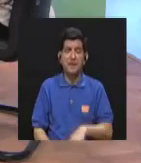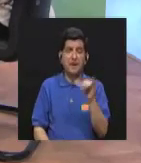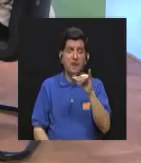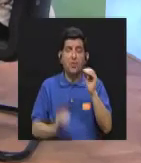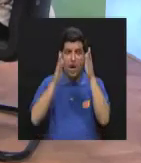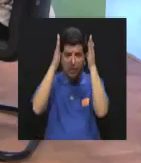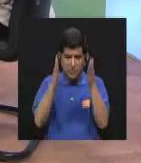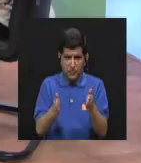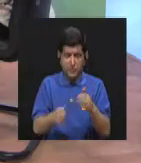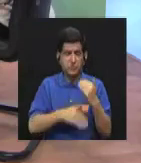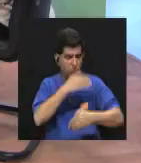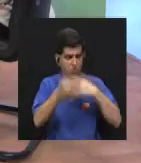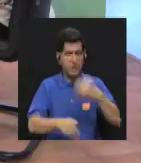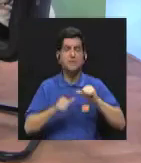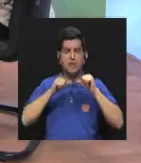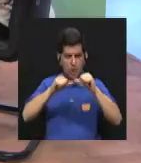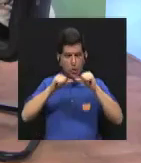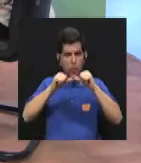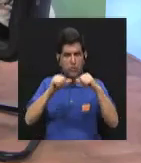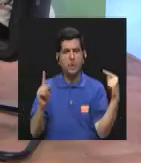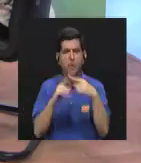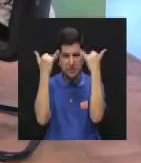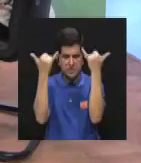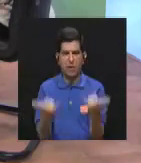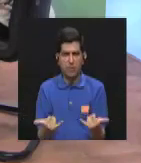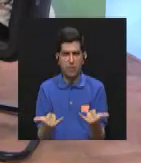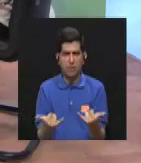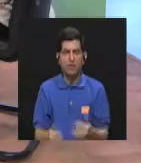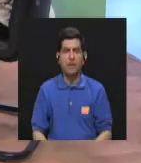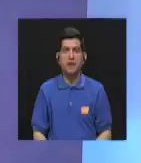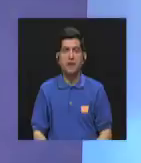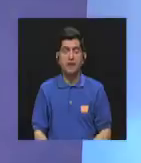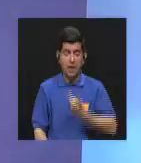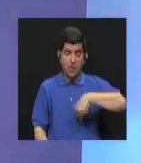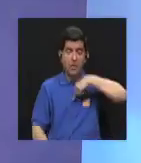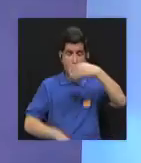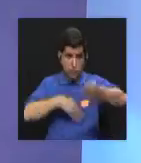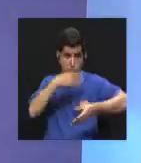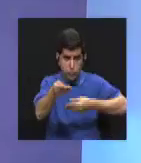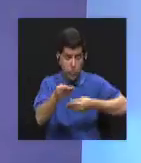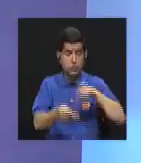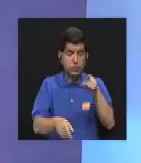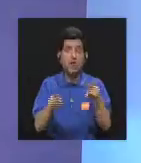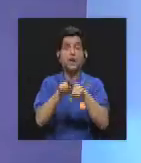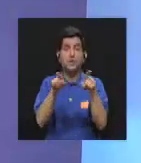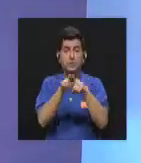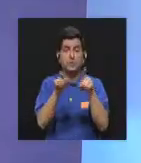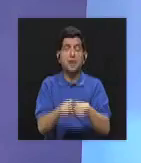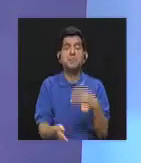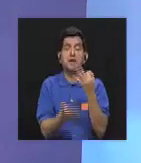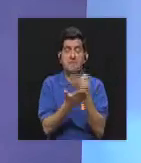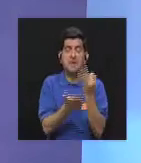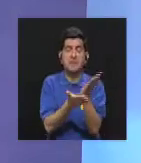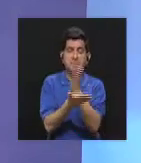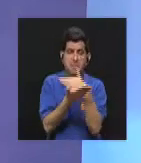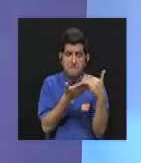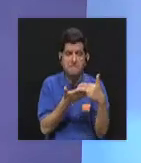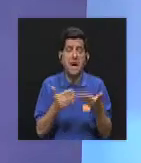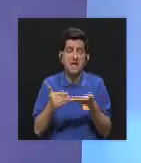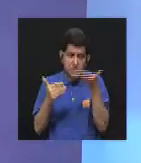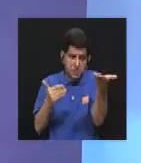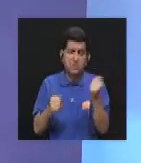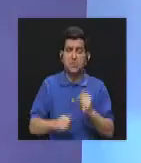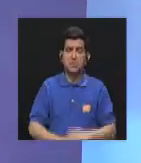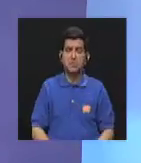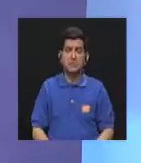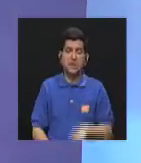han estado presentes durante todo el proceso y siguen estando presentes. Siguen estando presentes porque ahora cuando hicimos la devolución, ellos han estado, han financiado parte de algunas